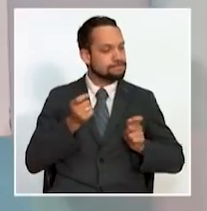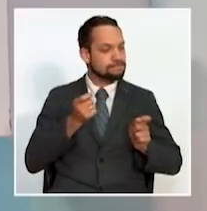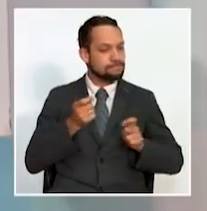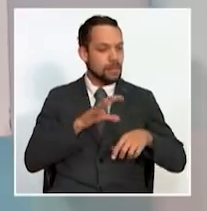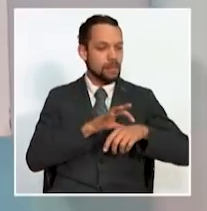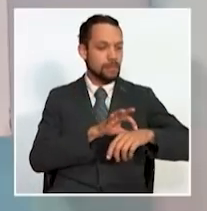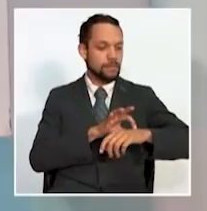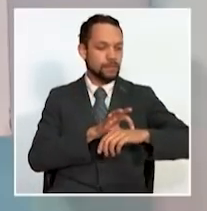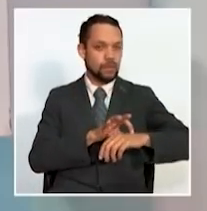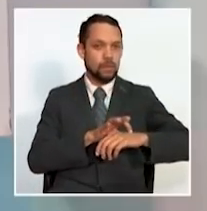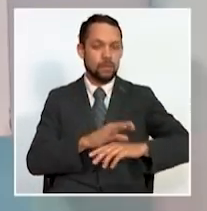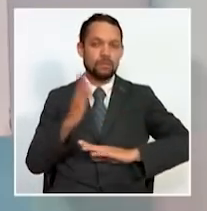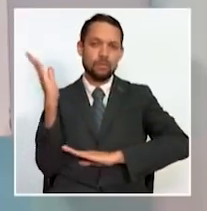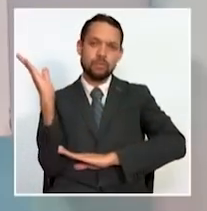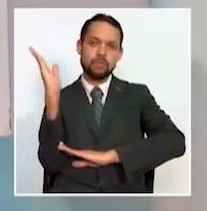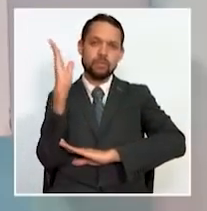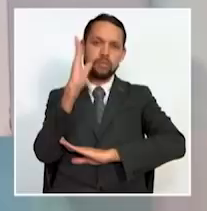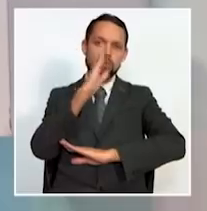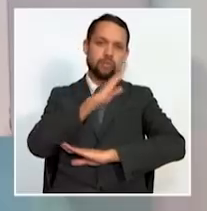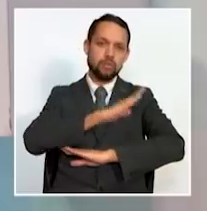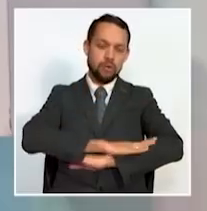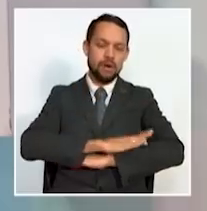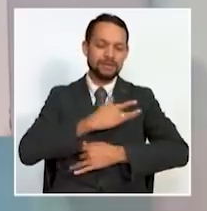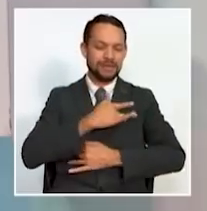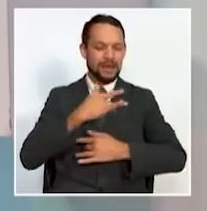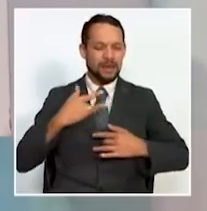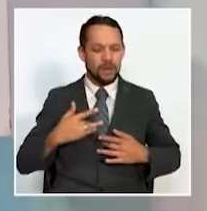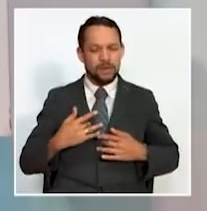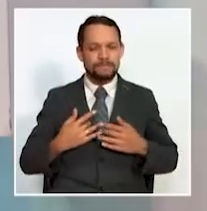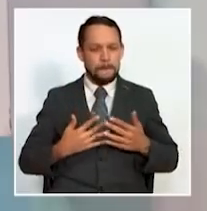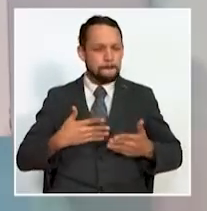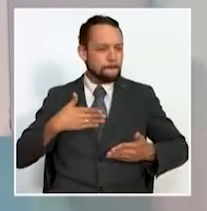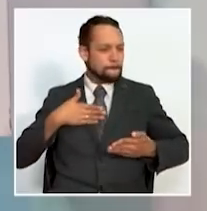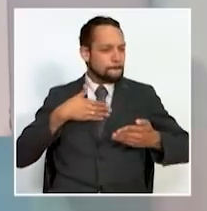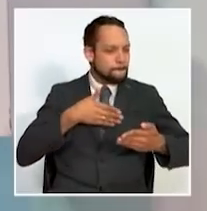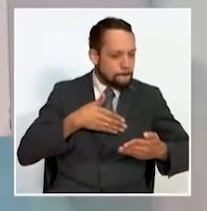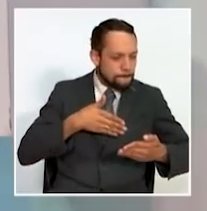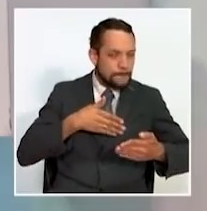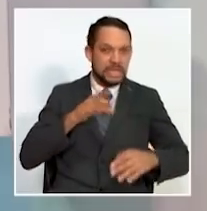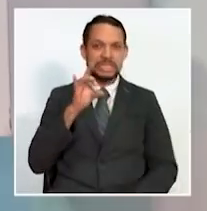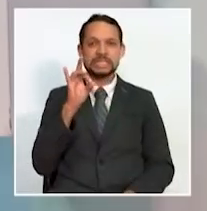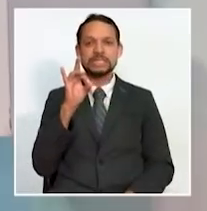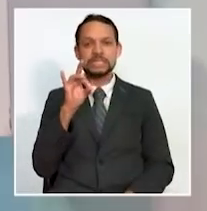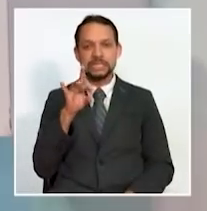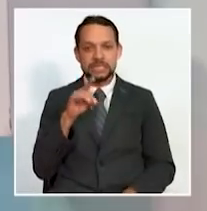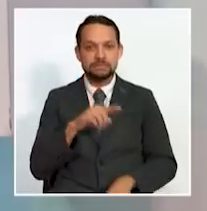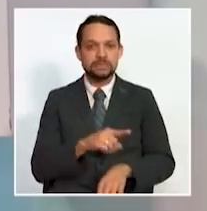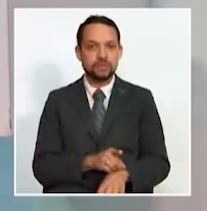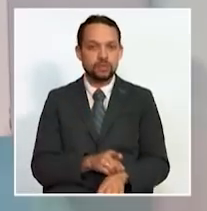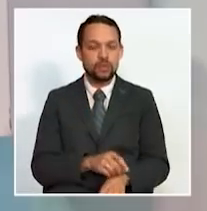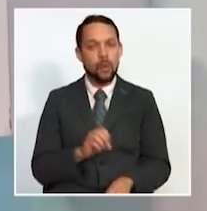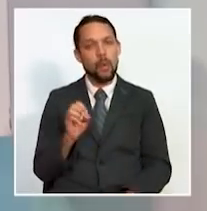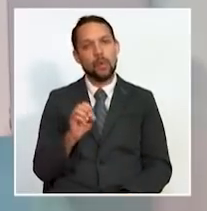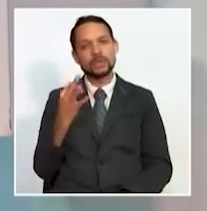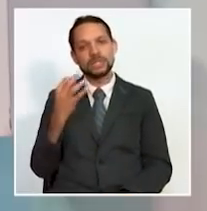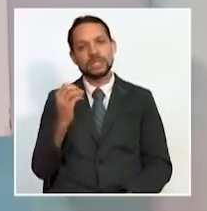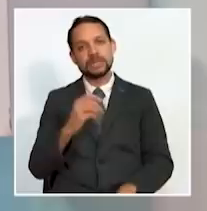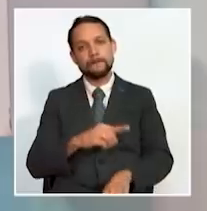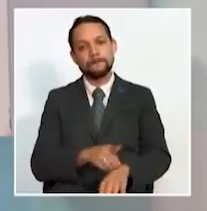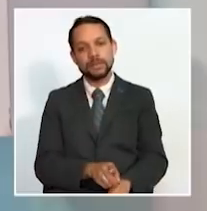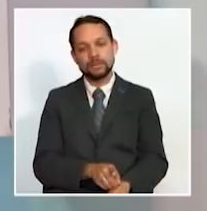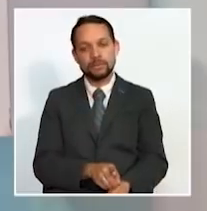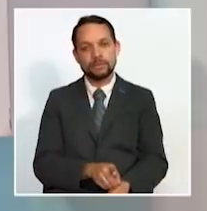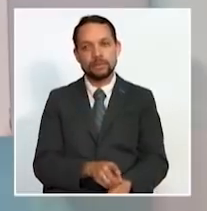en el Día para tu Salud, porque es que a veces uno se ve muy limitado en una consulta de media hora para poder